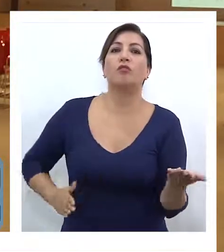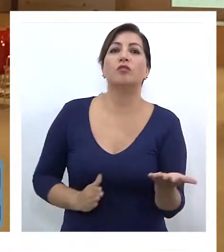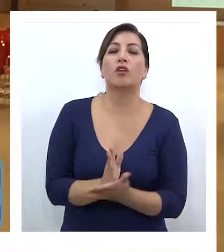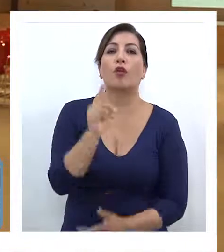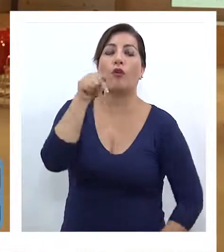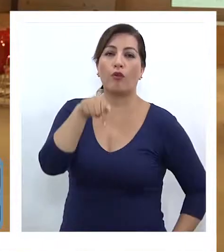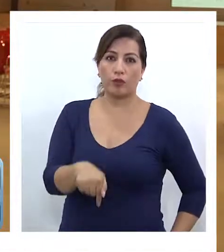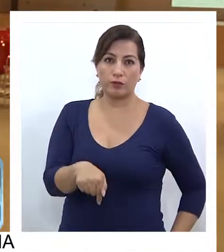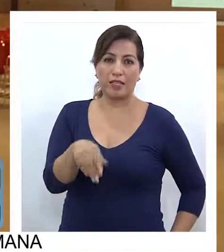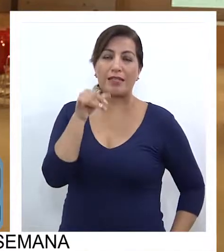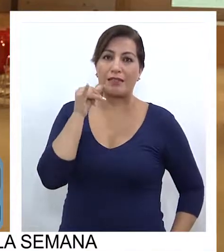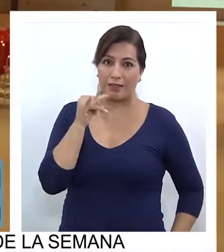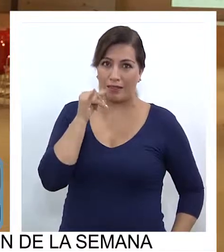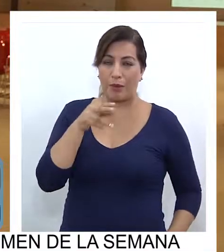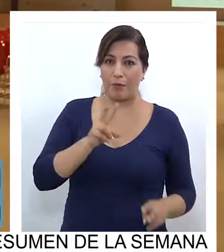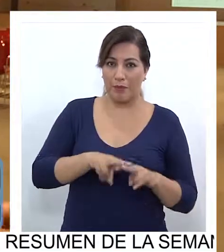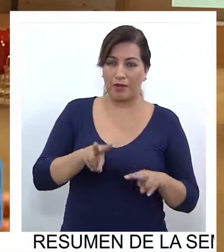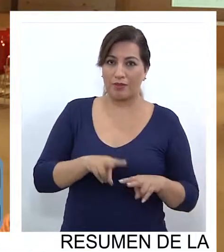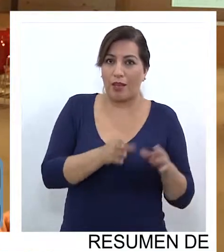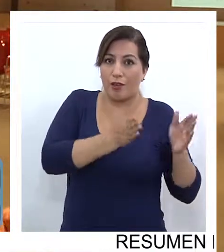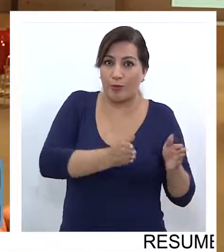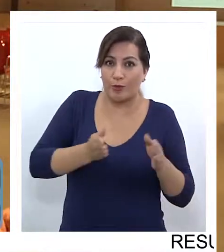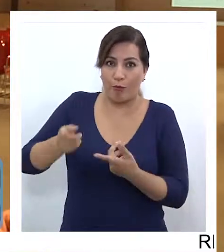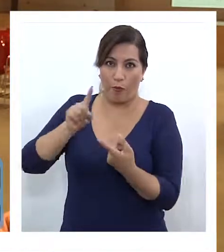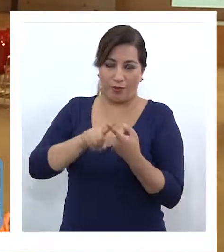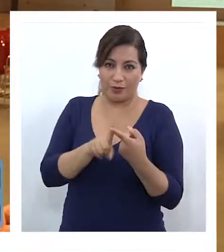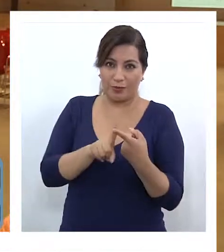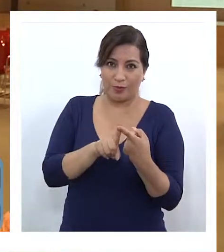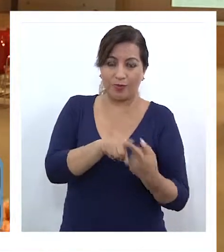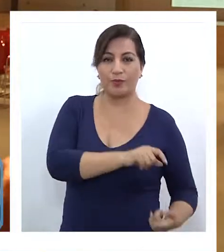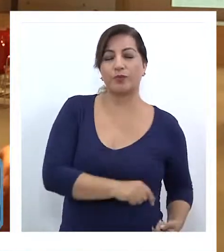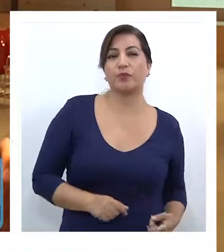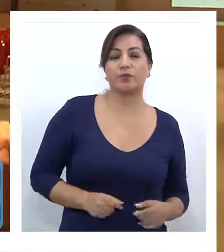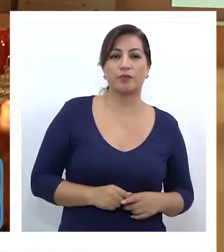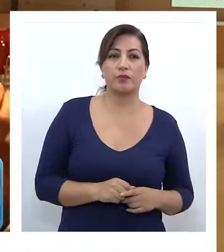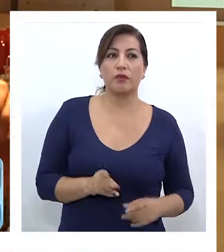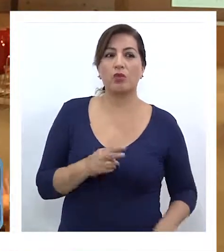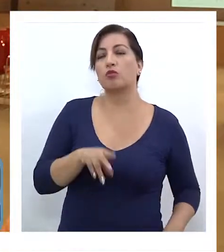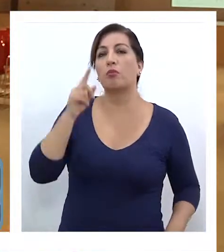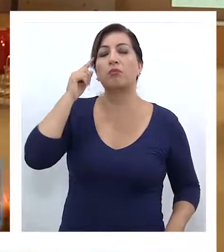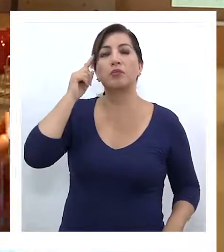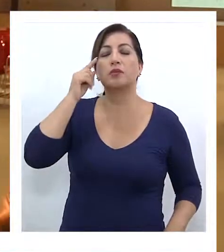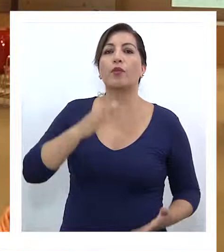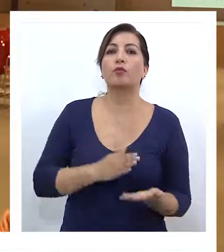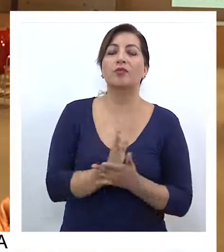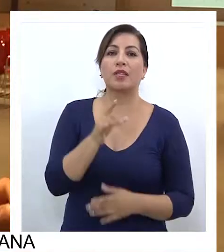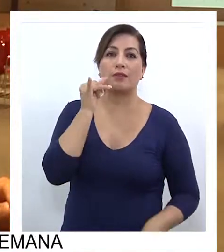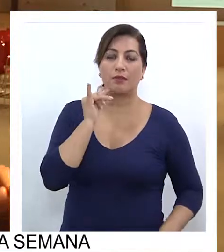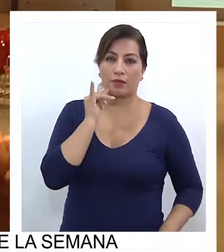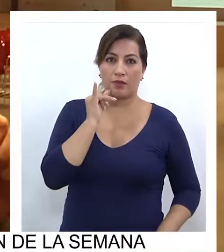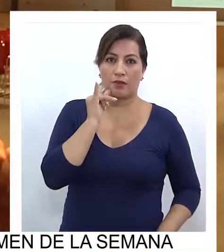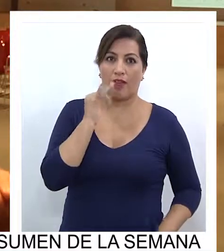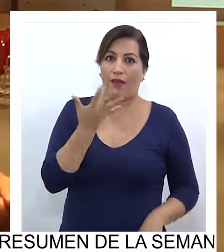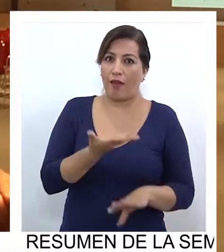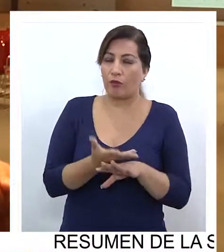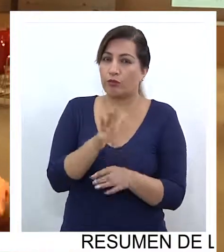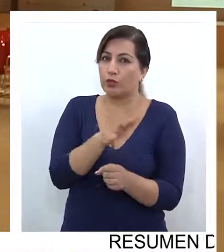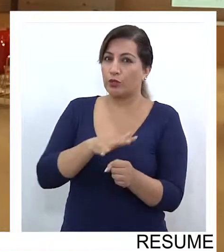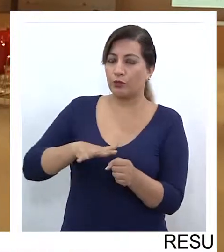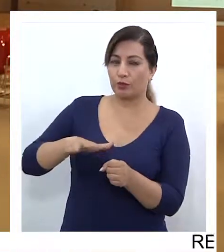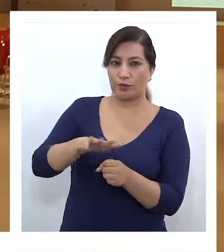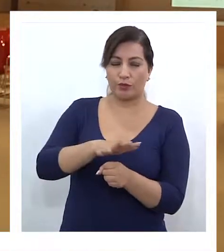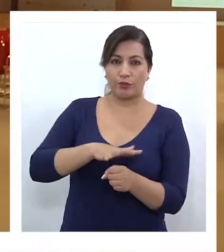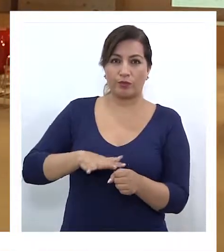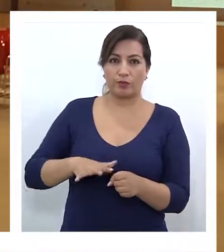hoy día por acá para realizar este proceso participativo. Nos parece clave partir por acá porque hay una situación